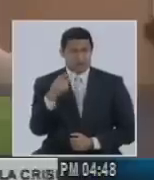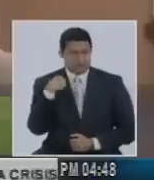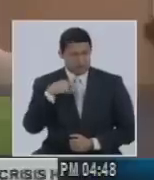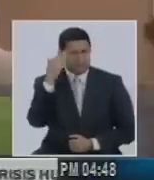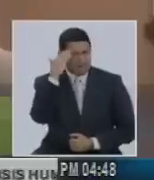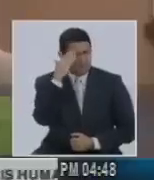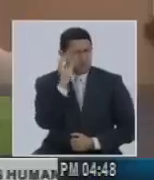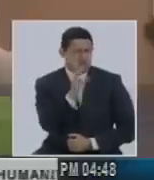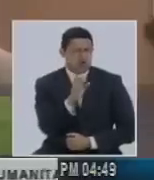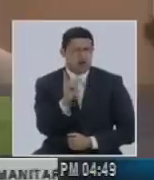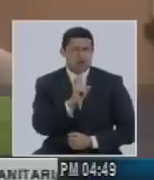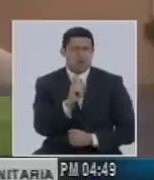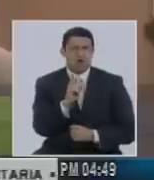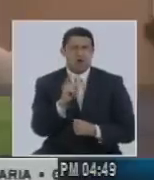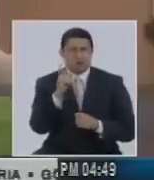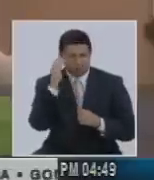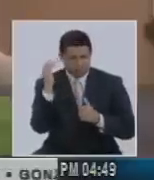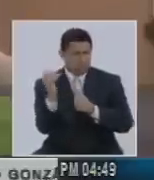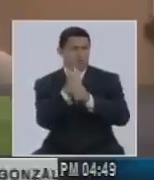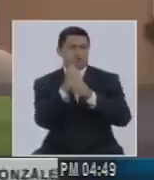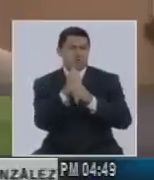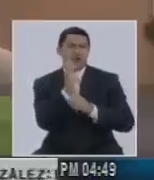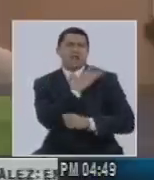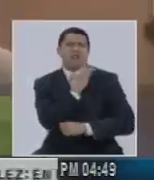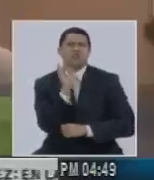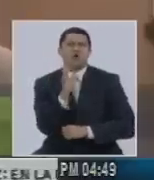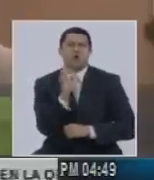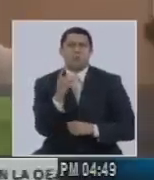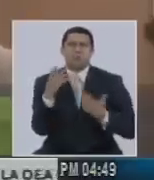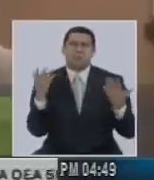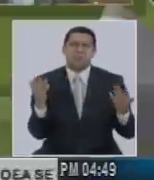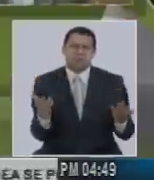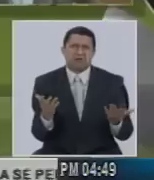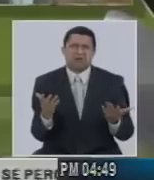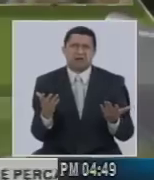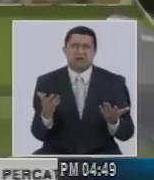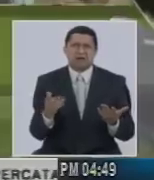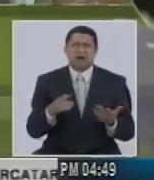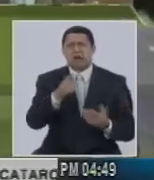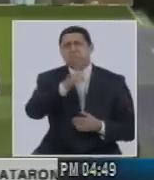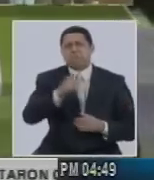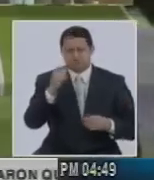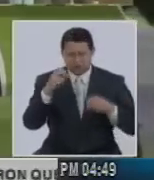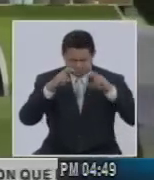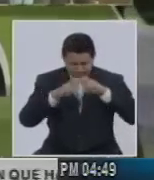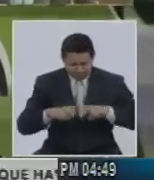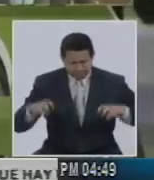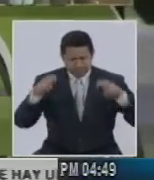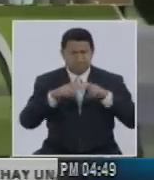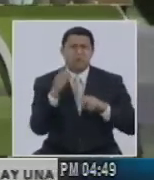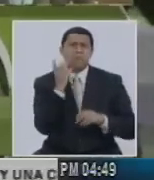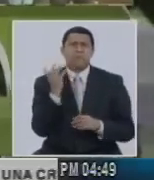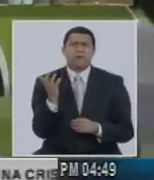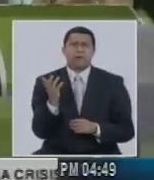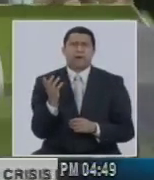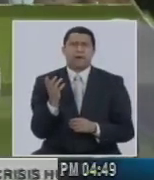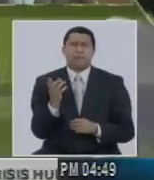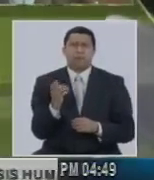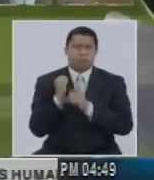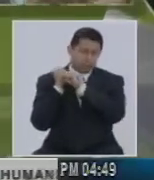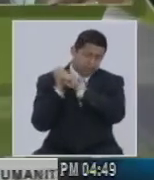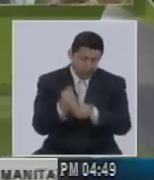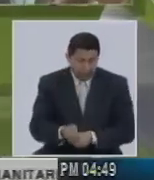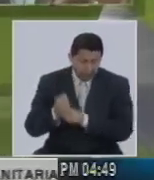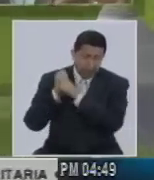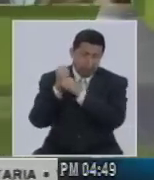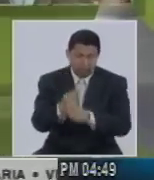causa, pero cuál es el diagnóstico. Porque la causa muchas veces, hay gente que trabajan, por ejemplo, en obreros que